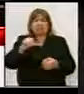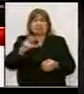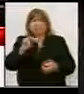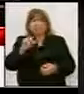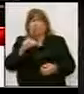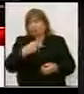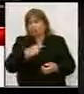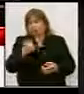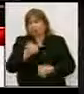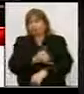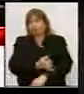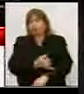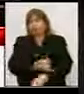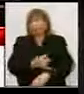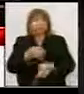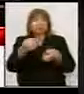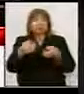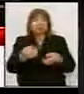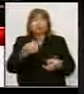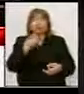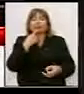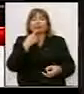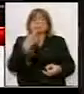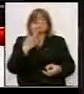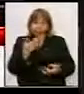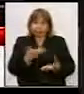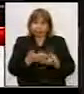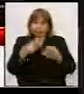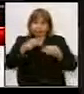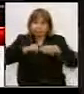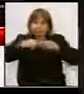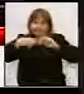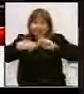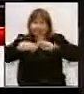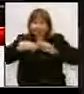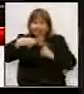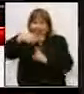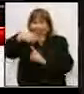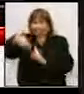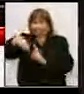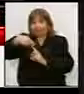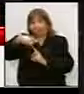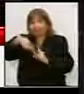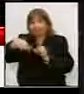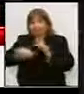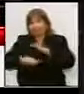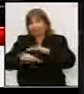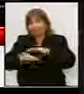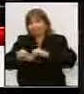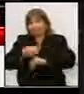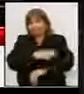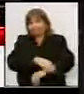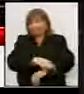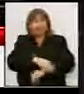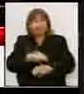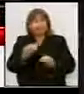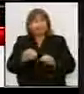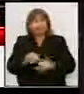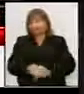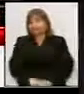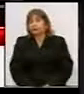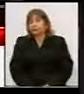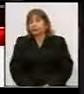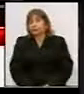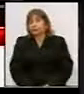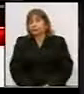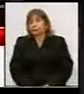otras instituciones? En realidad lo que pasa es que ha habido tanto problema, puerta giratoria, corrupción y un modelo que no funciona,